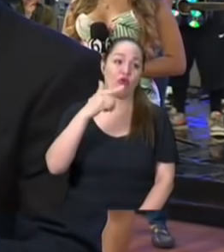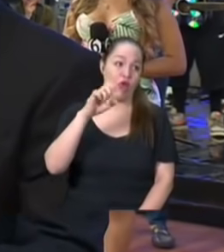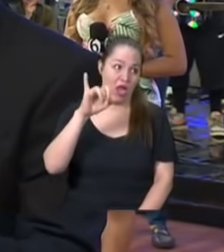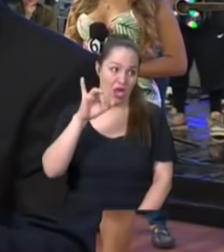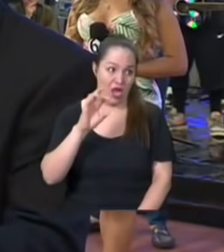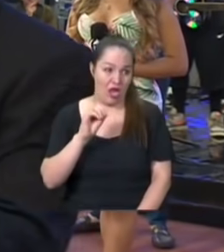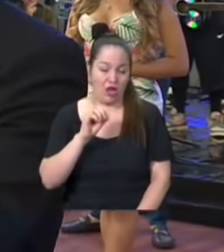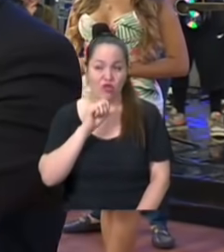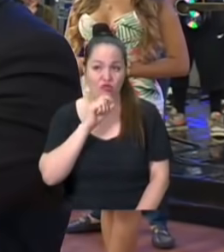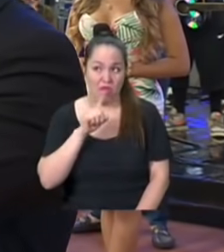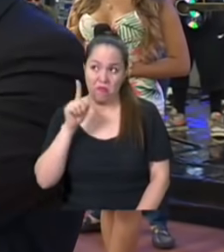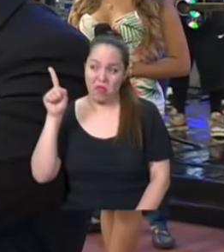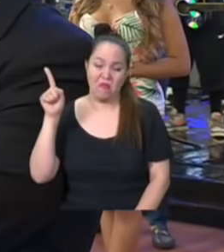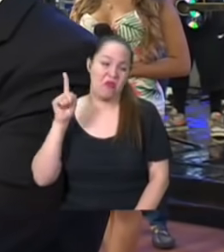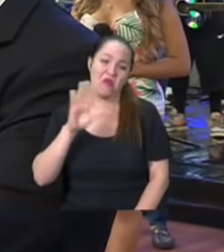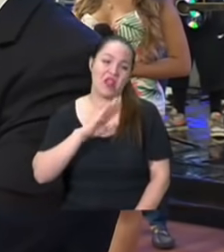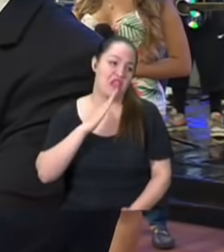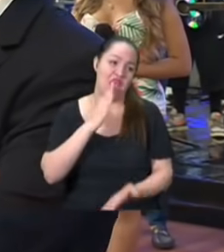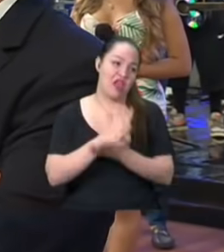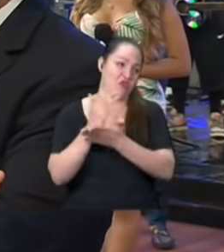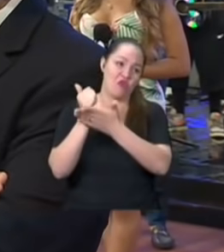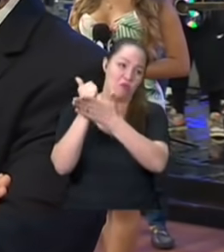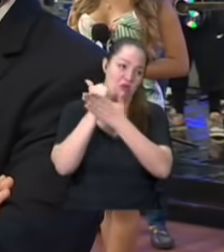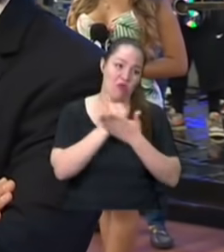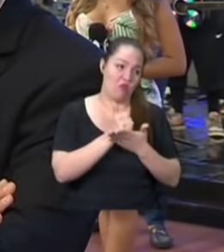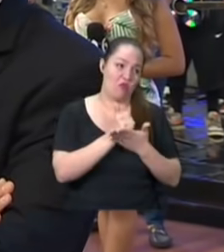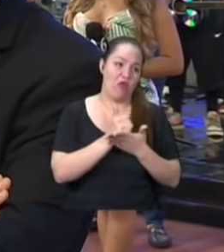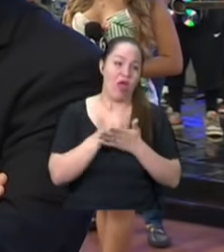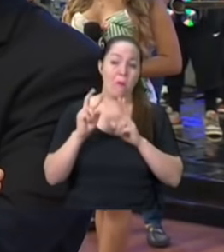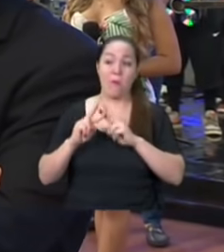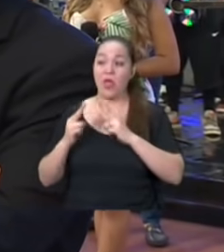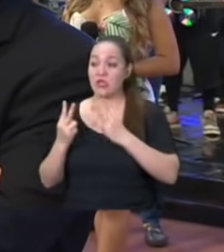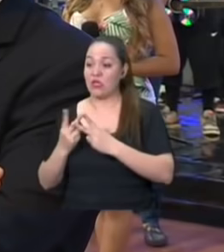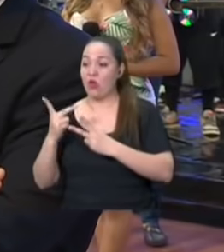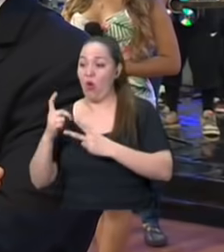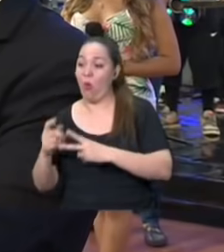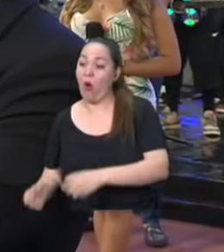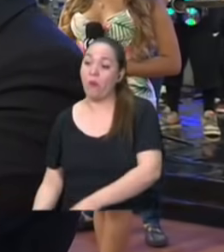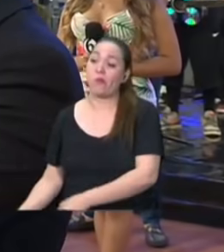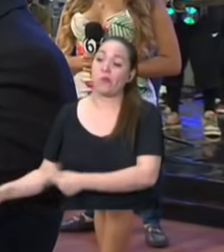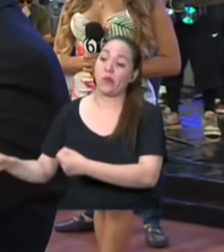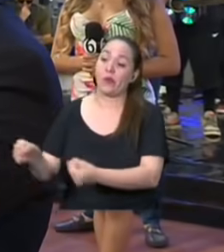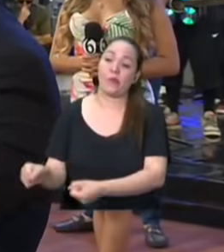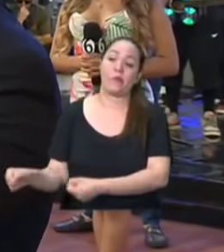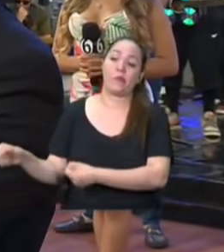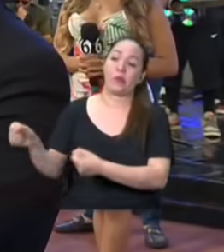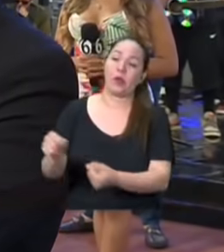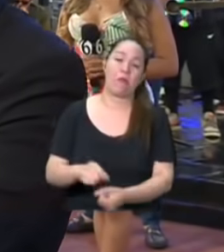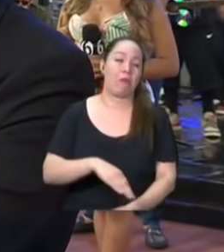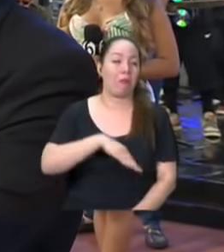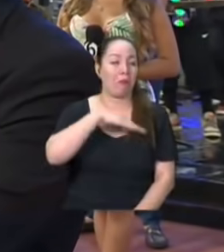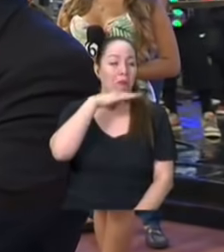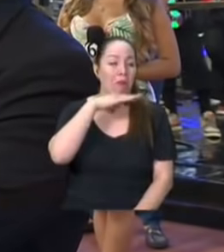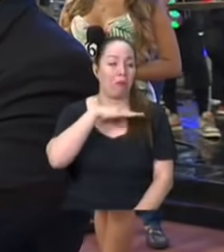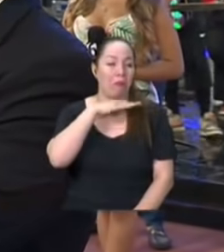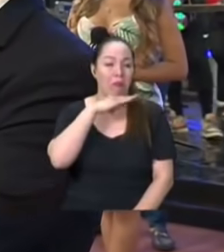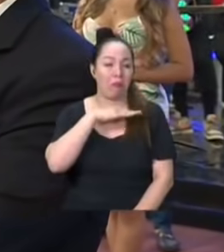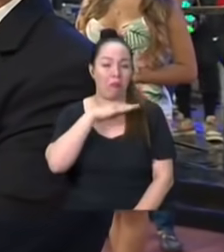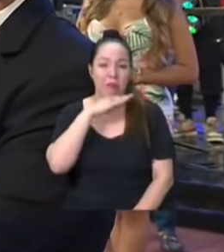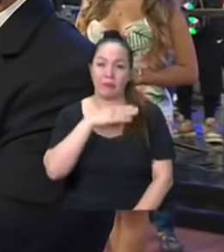los vecinos para llenar su alberca. Sí, ya nomás tuvo novia y ya se olvida de los demás. Sí, para taparle el ojo al macho. Pues no sé, ¿verdad?